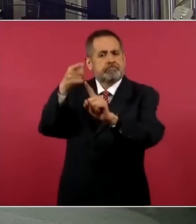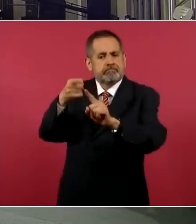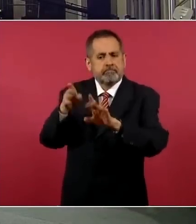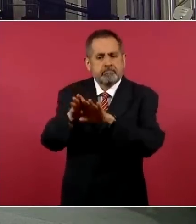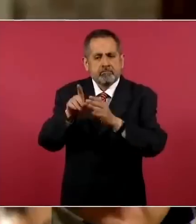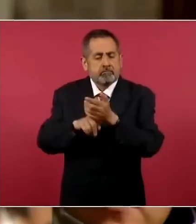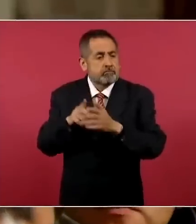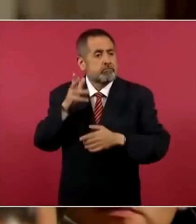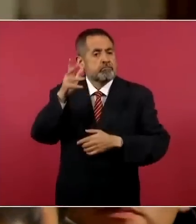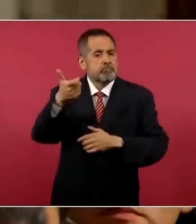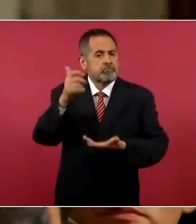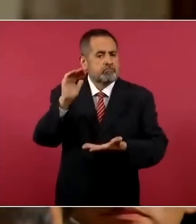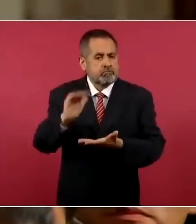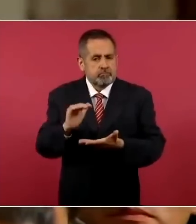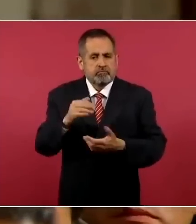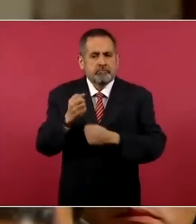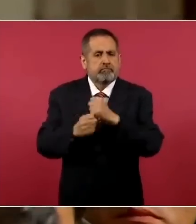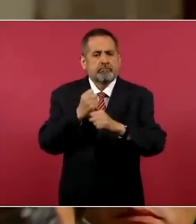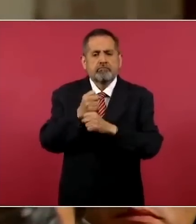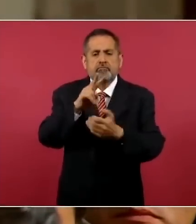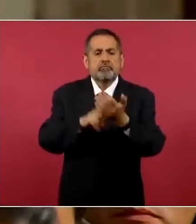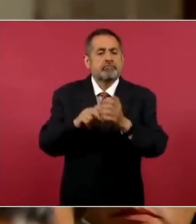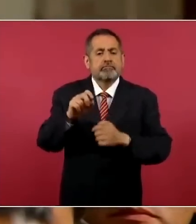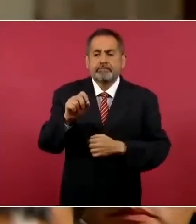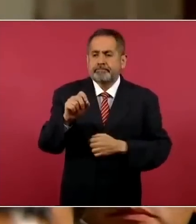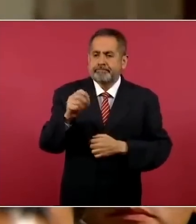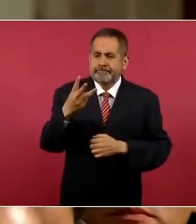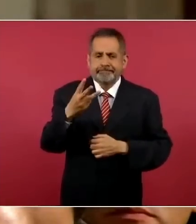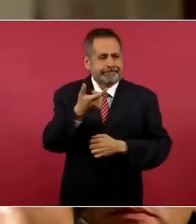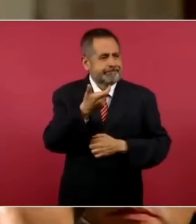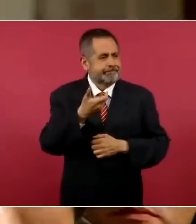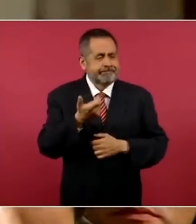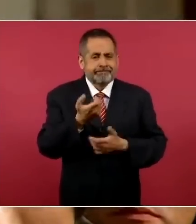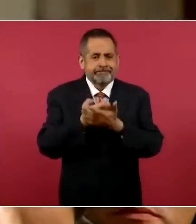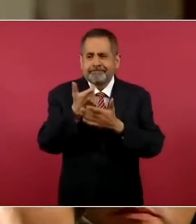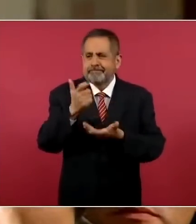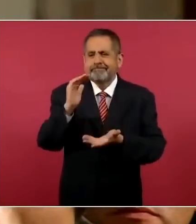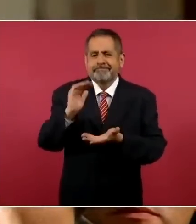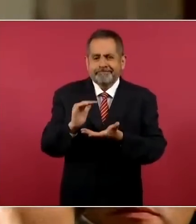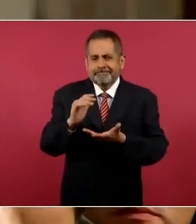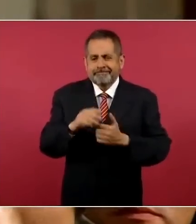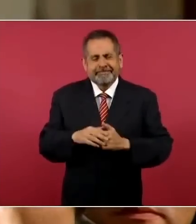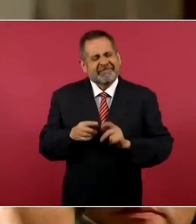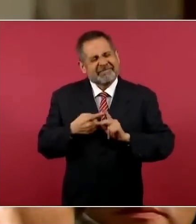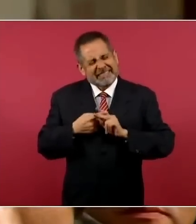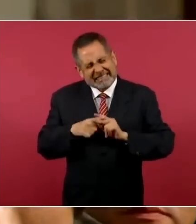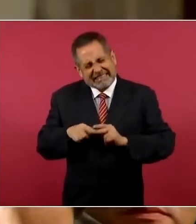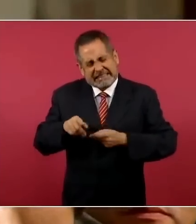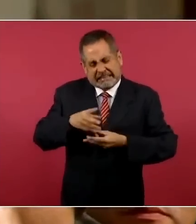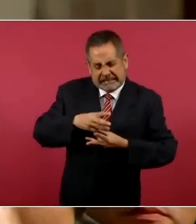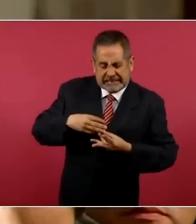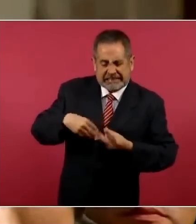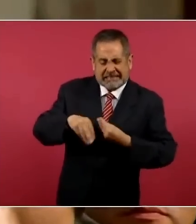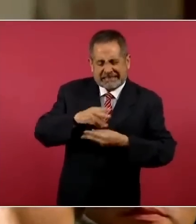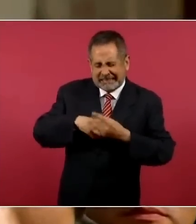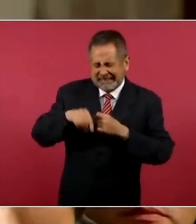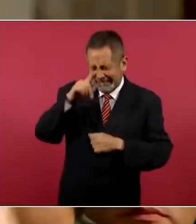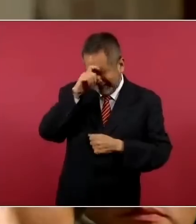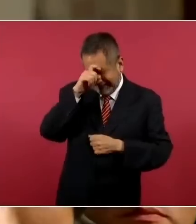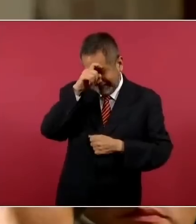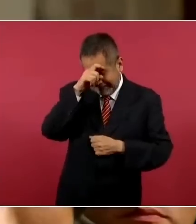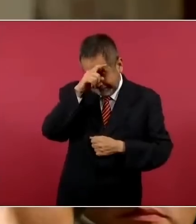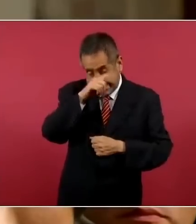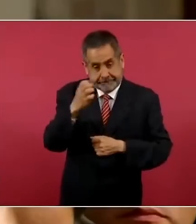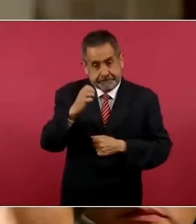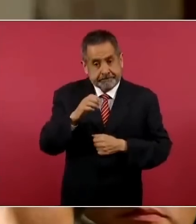una disminución para el 2023 de la economía, y que sería además un difícil arranque de año porque, pues,